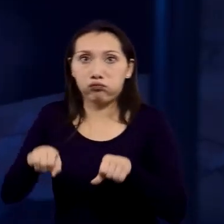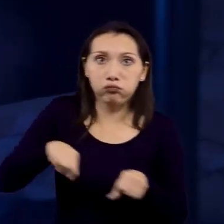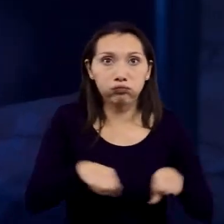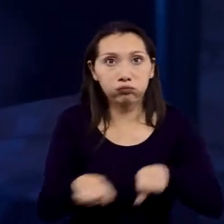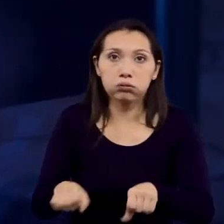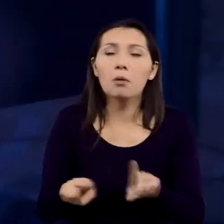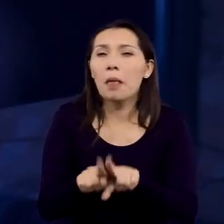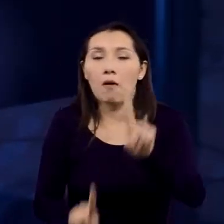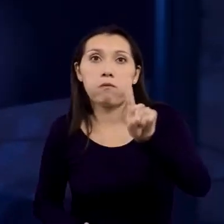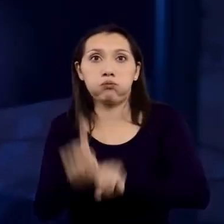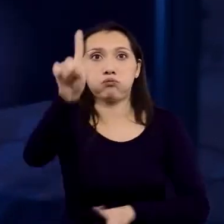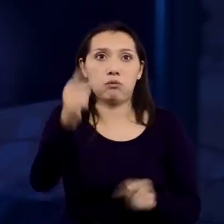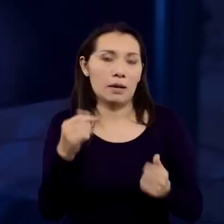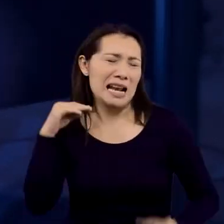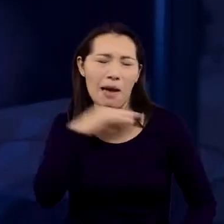güey.